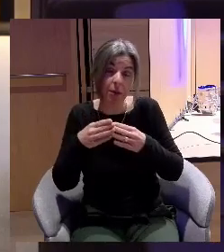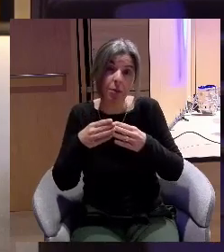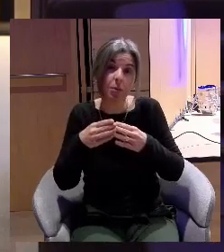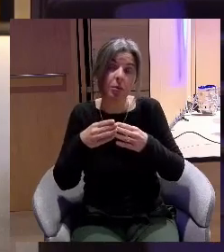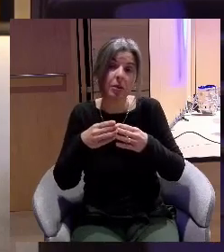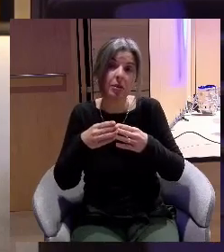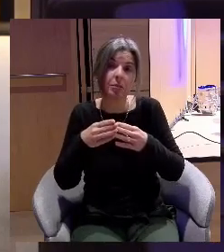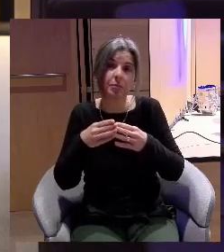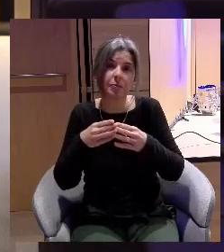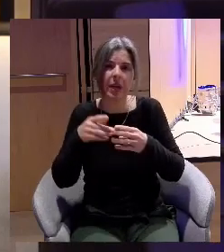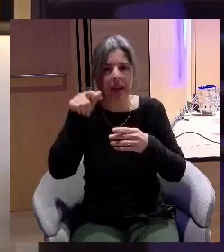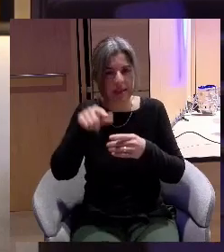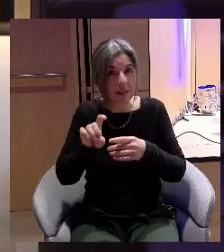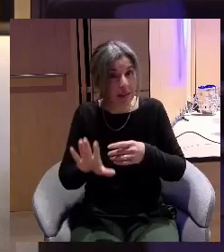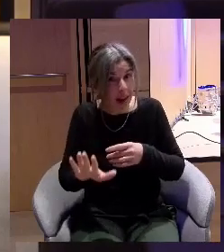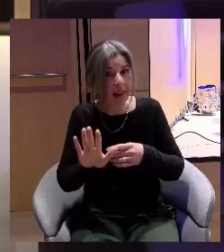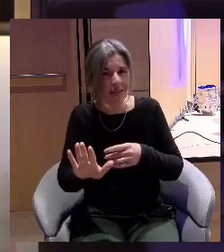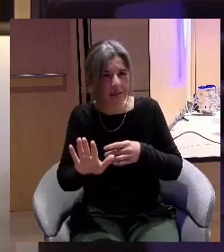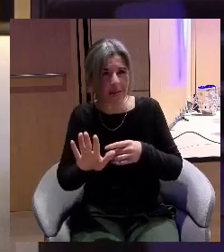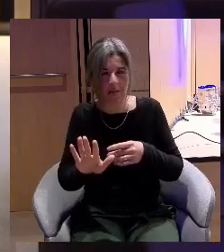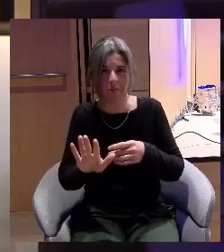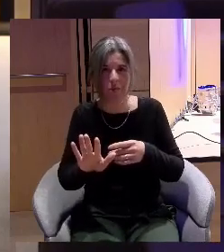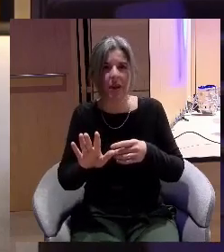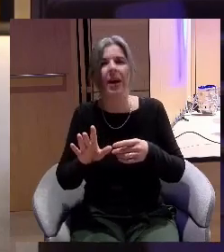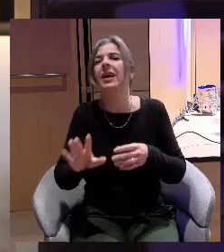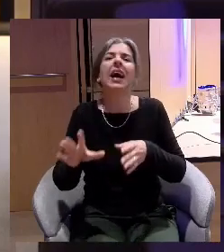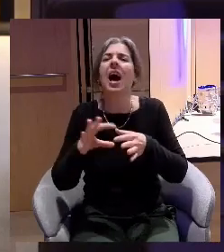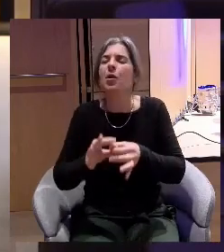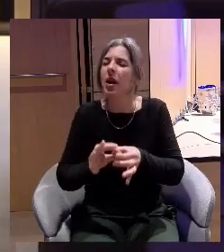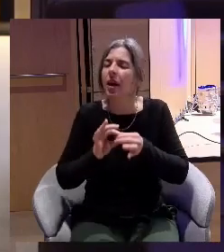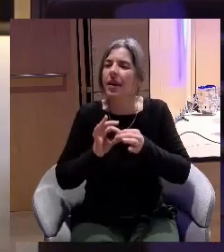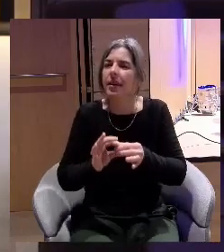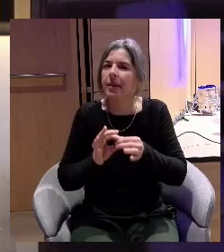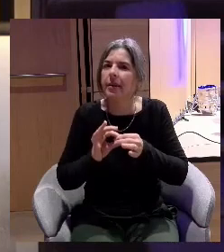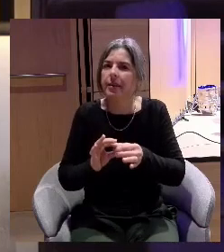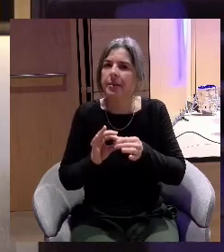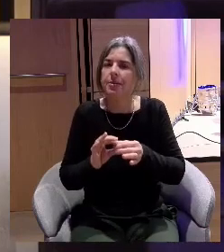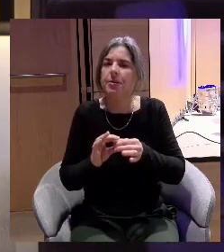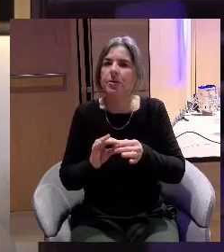así, ¿qué relación tiene que la mayor